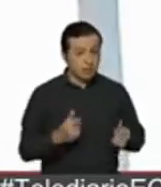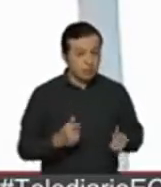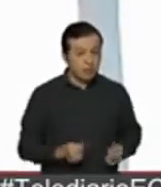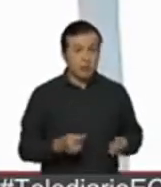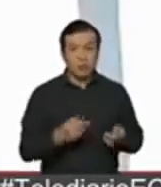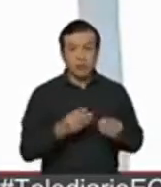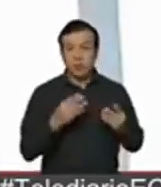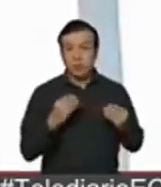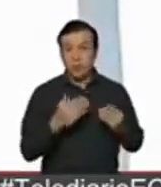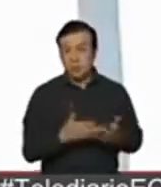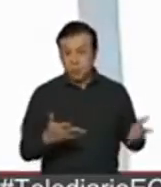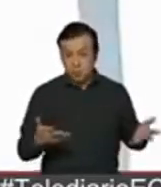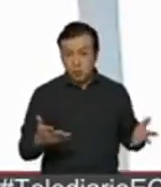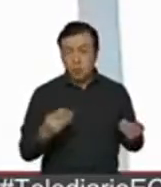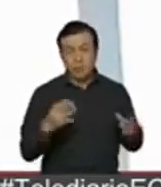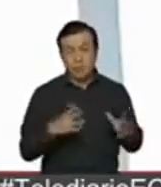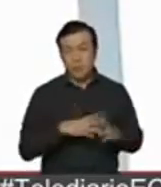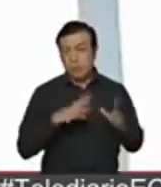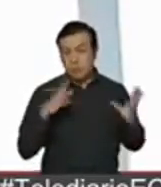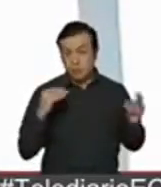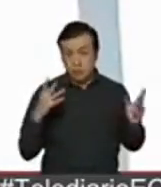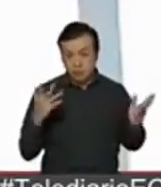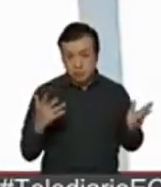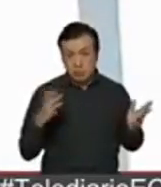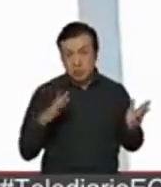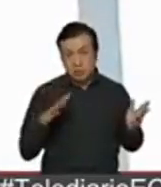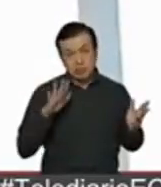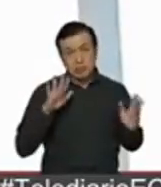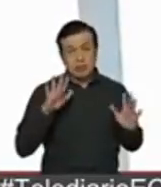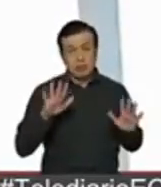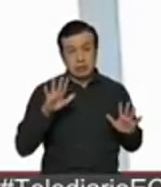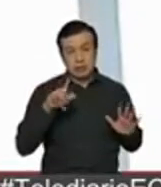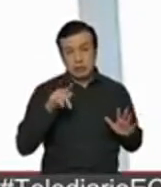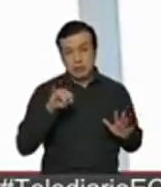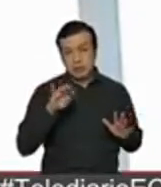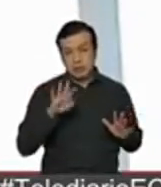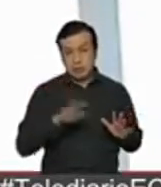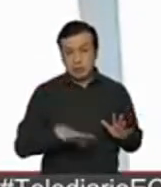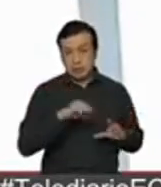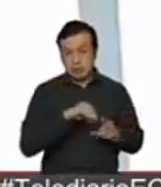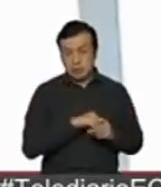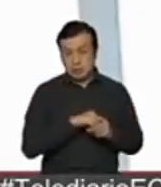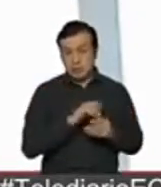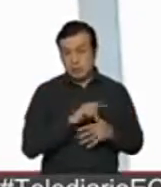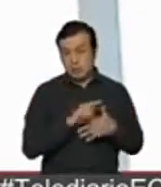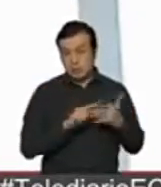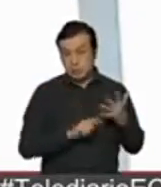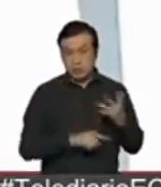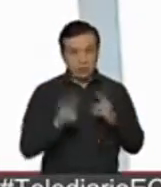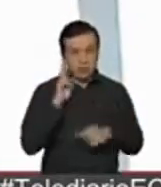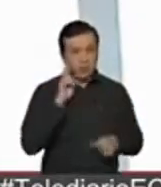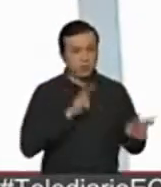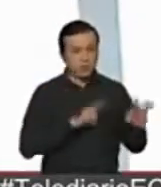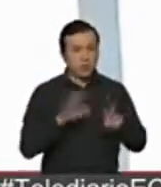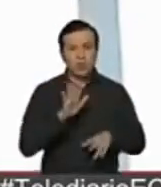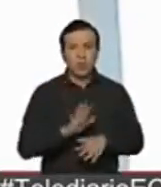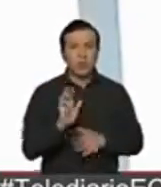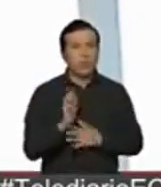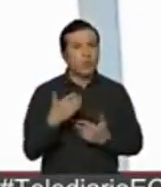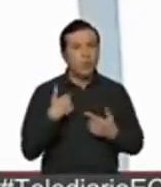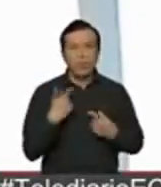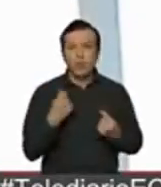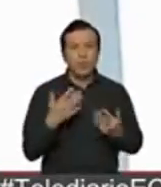nómina sigue siendo sumamente elevado, de casi 10 puntos del PIB a nivel del sector público no financiero, y se ve que el Ecuador no tiene